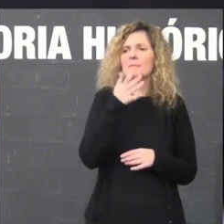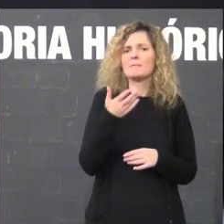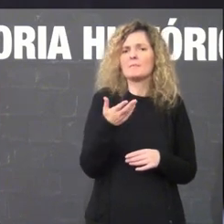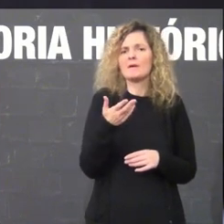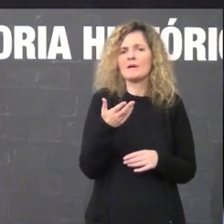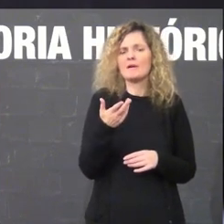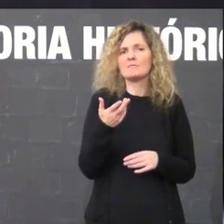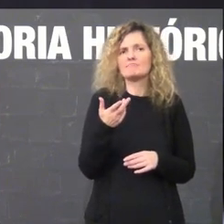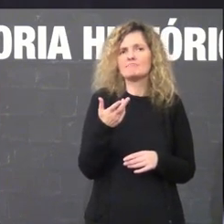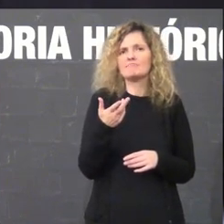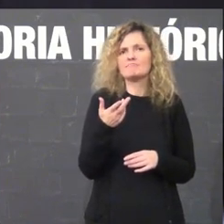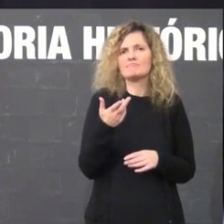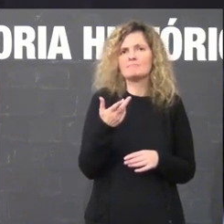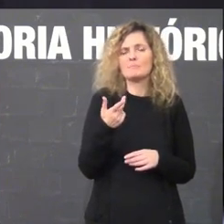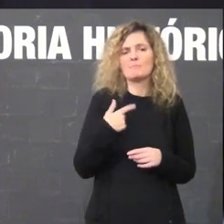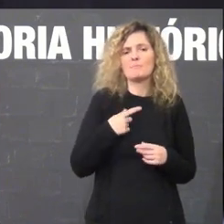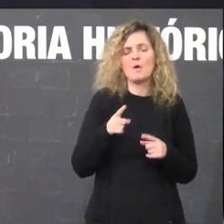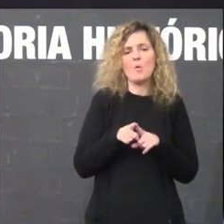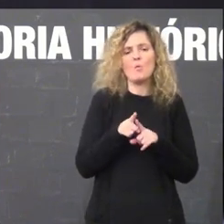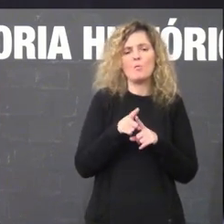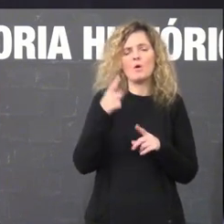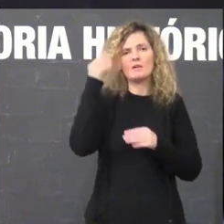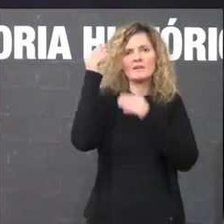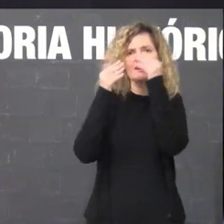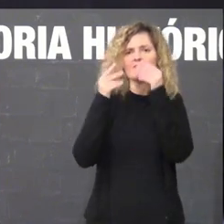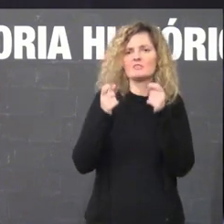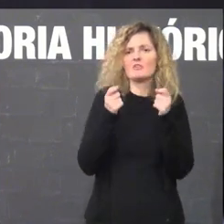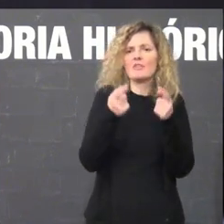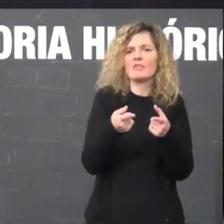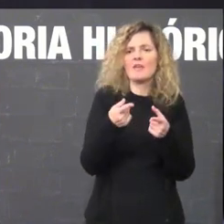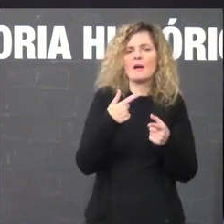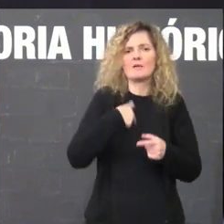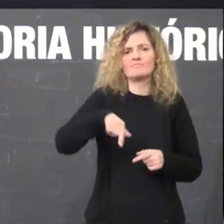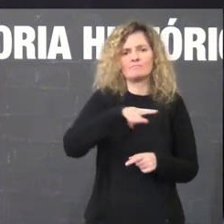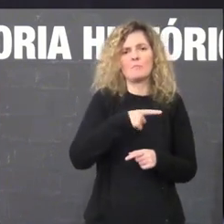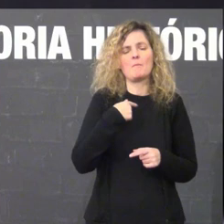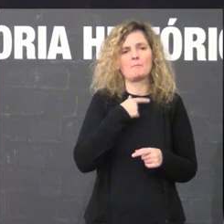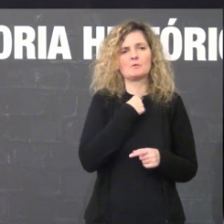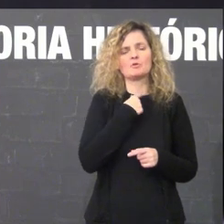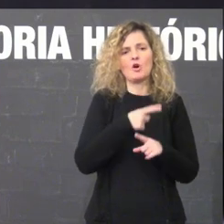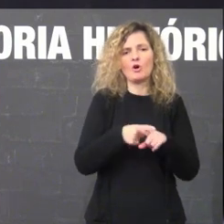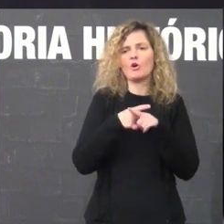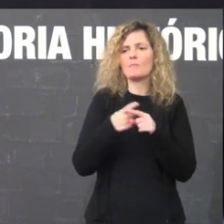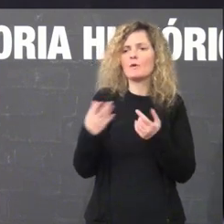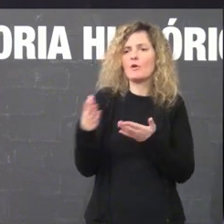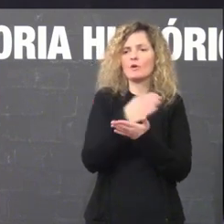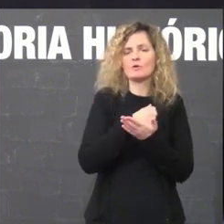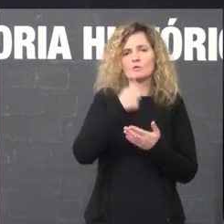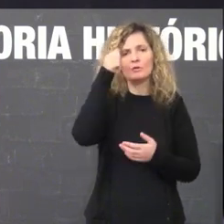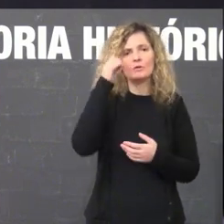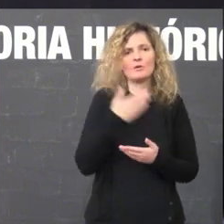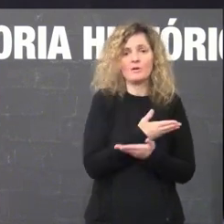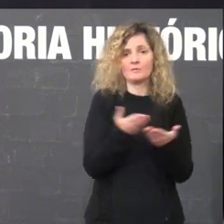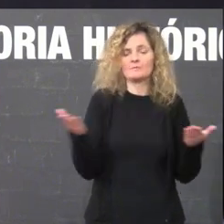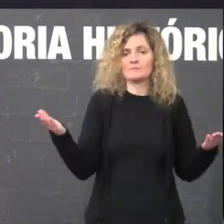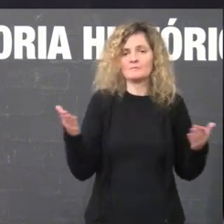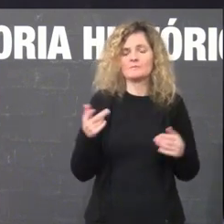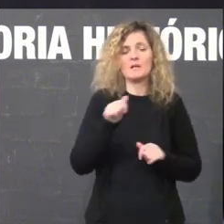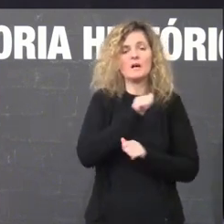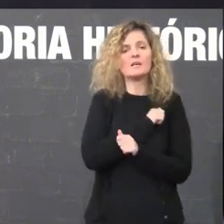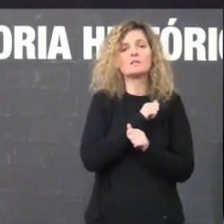para desembocar en la reflexión que me gustaría compartir hoy con todos vosotros y vosotras y que espero que